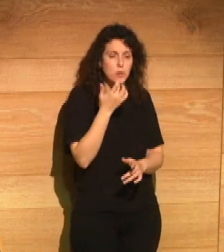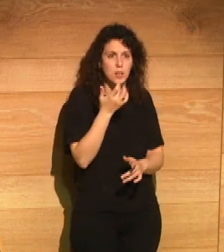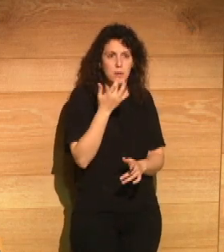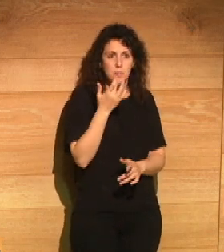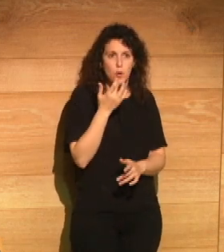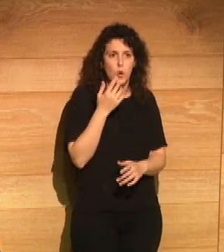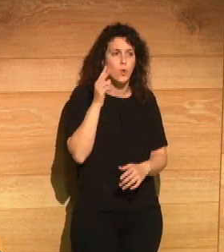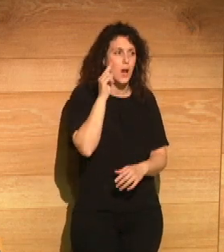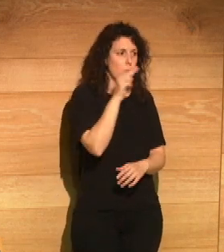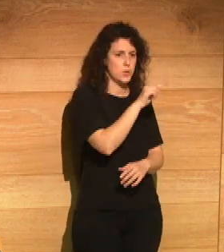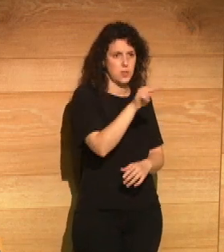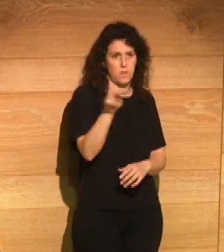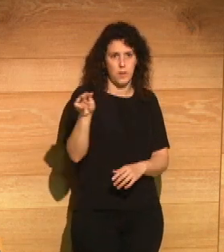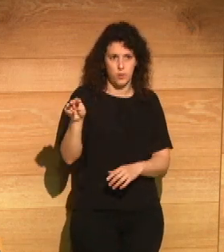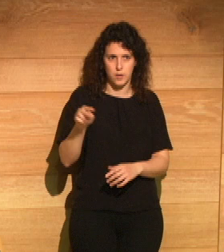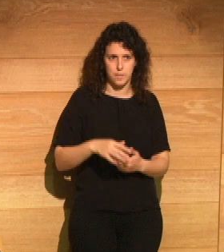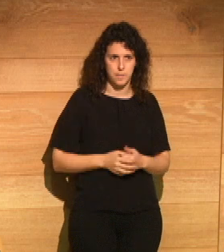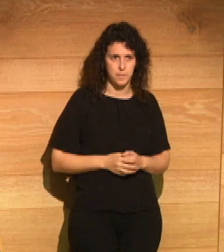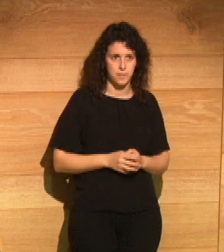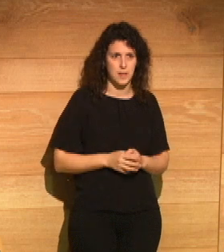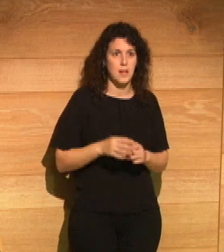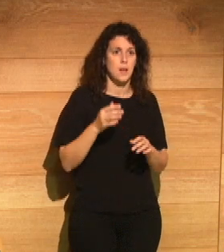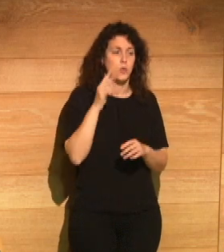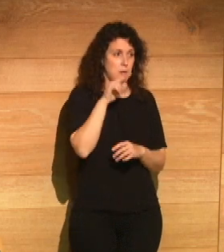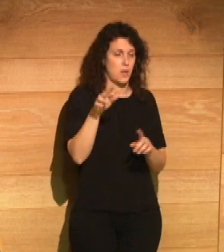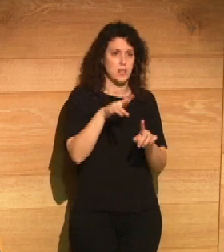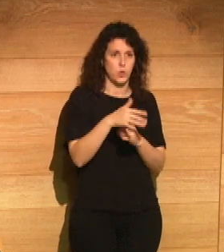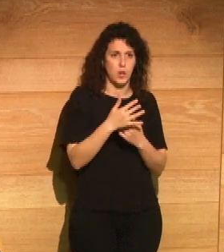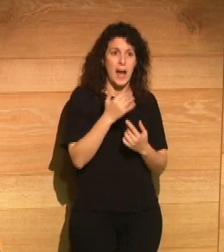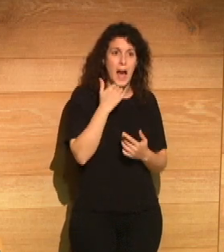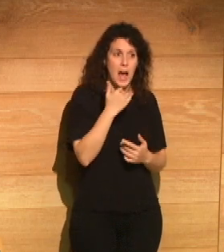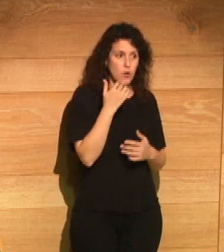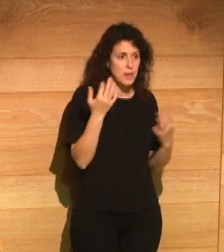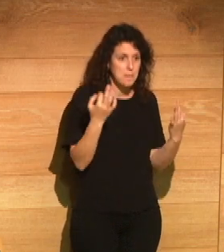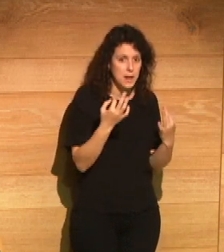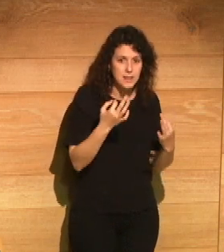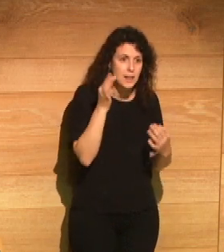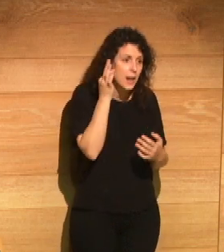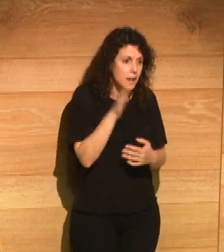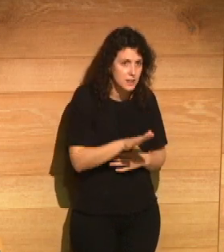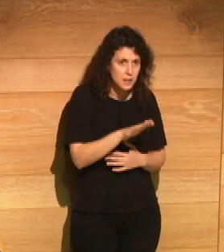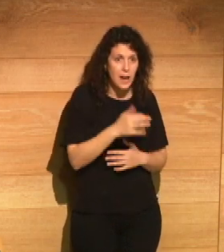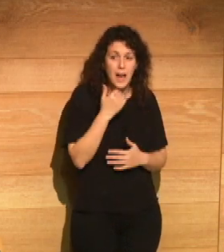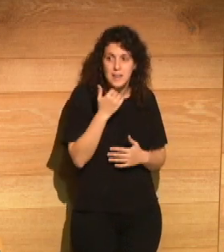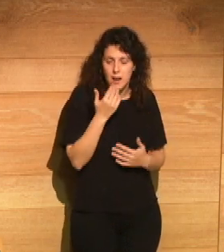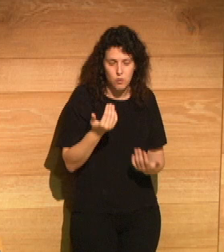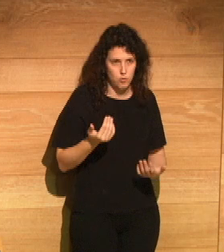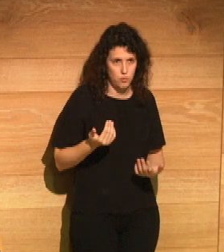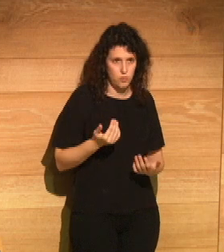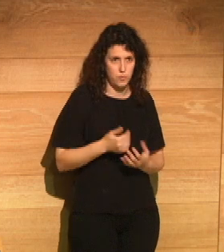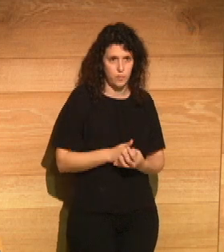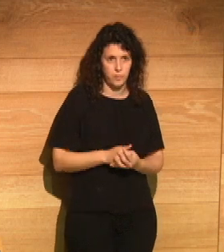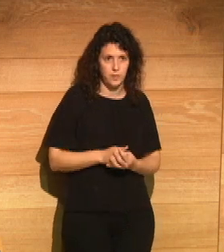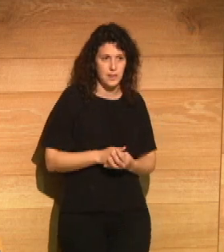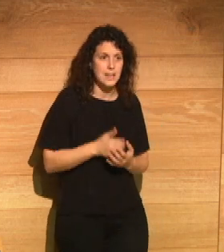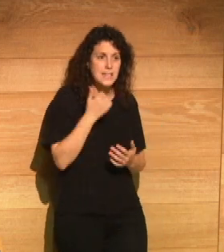una observadora de la situación. Y hay algo que le pasa a la niña, entrar en